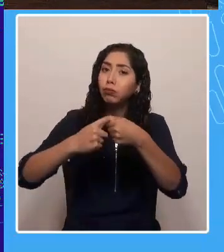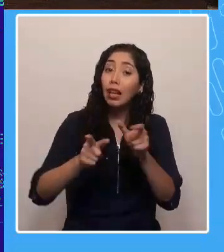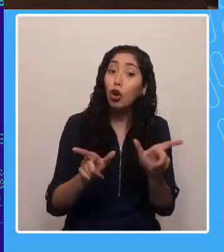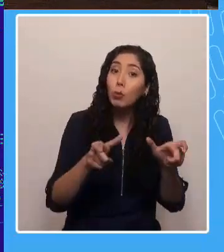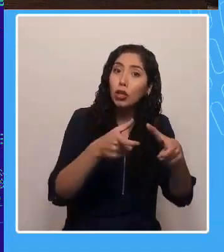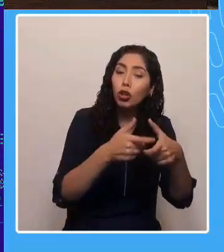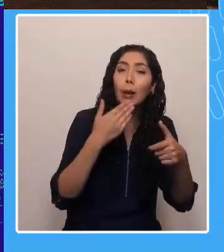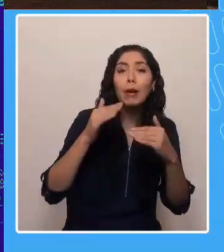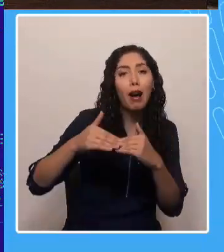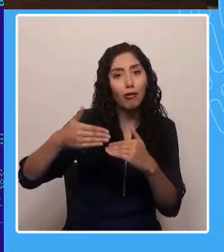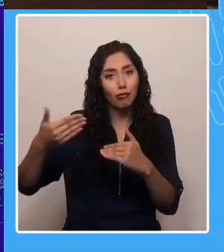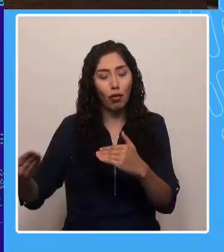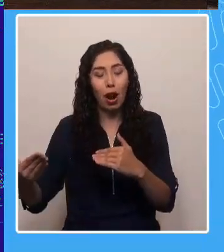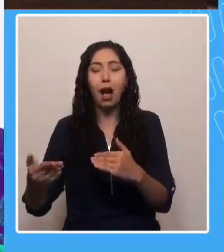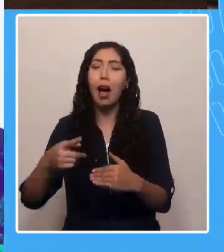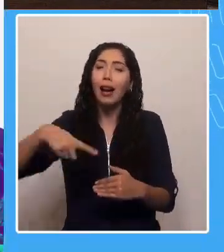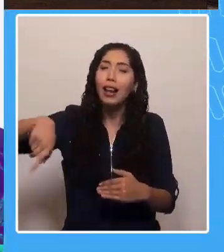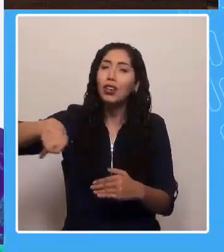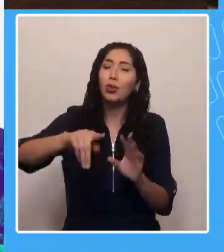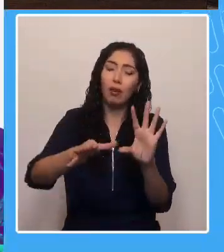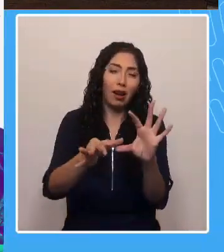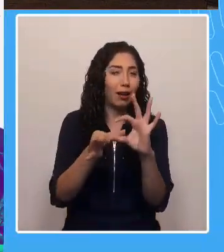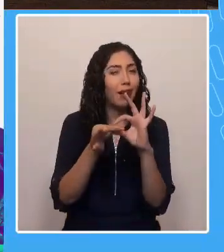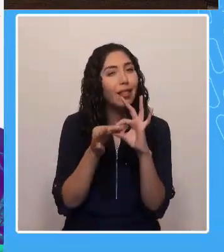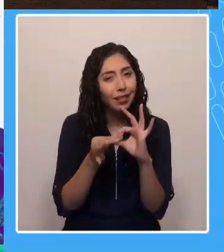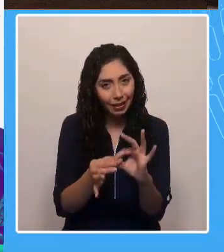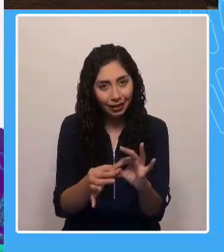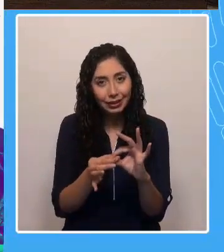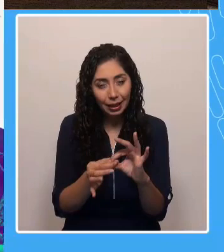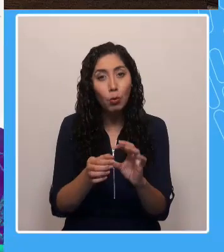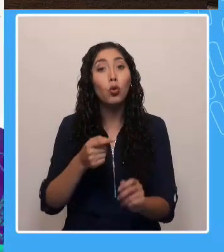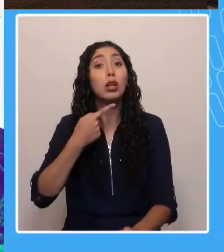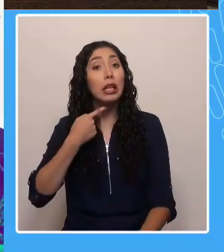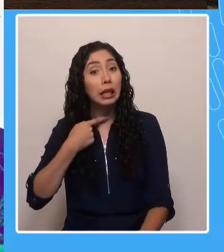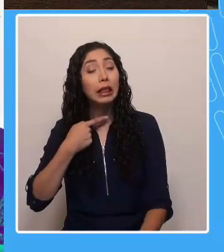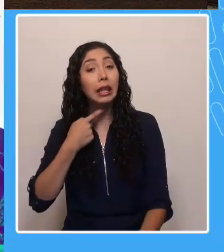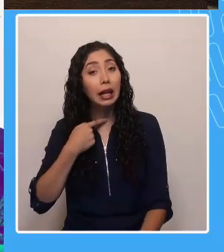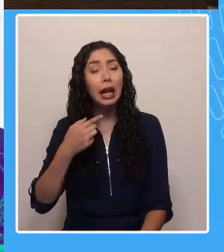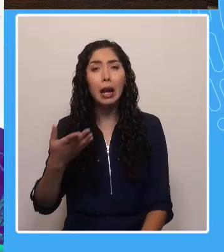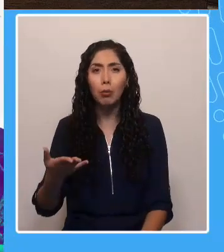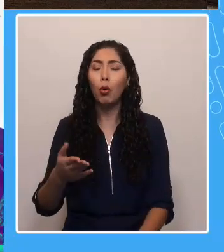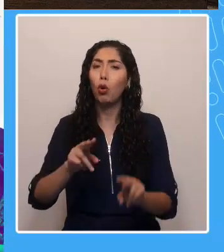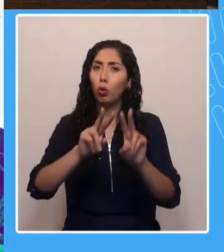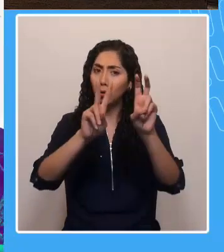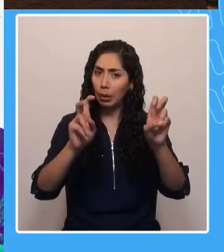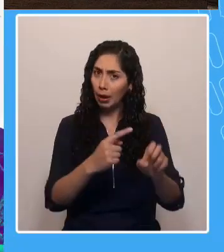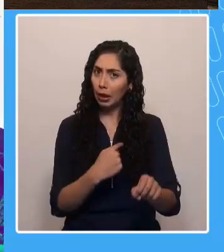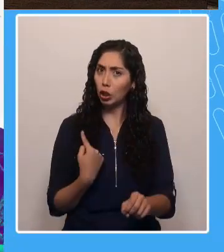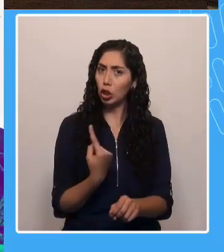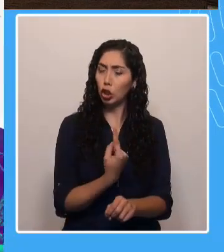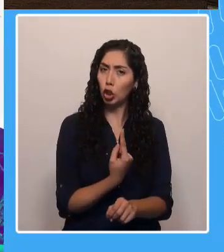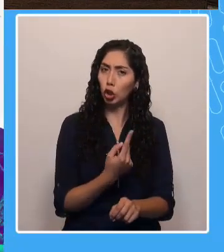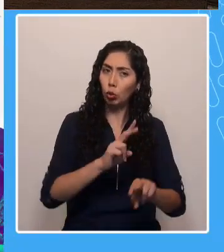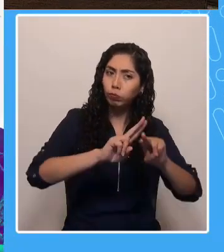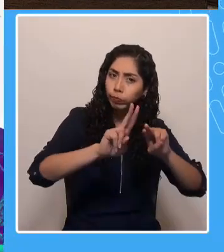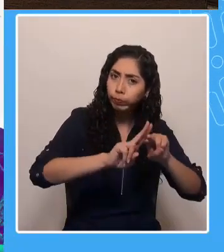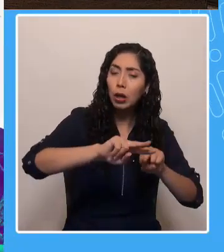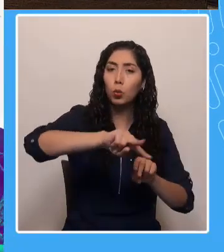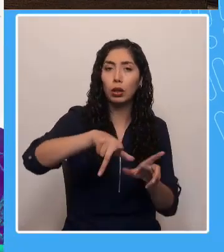a quienes les agradecemos, sin duda, el interés mostrado por los temas que desarrollamos en nuestra